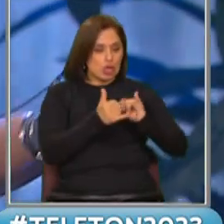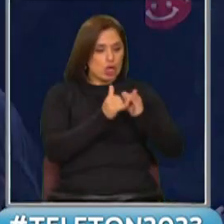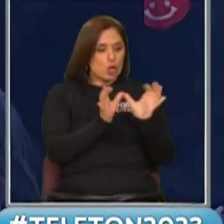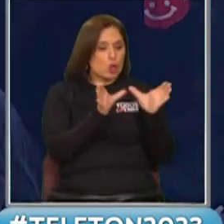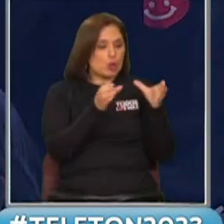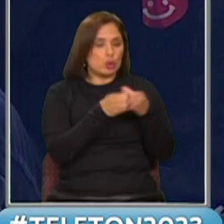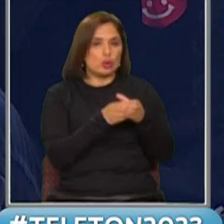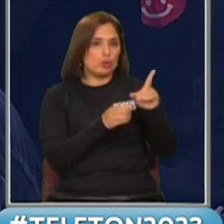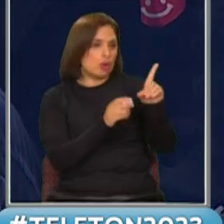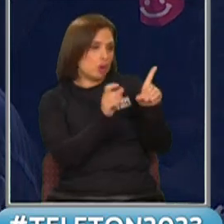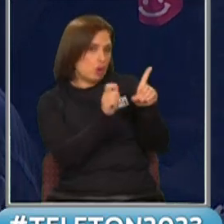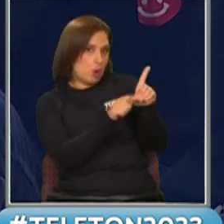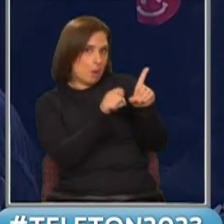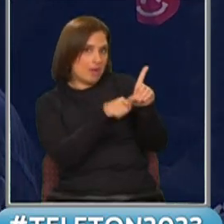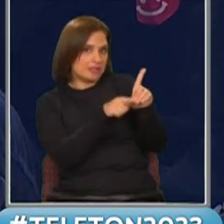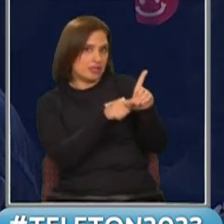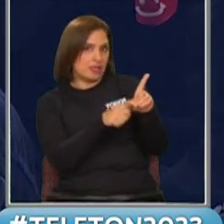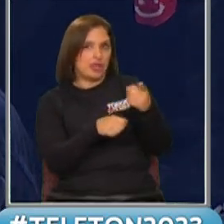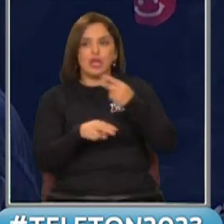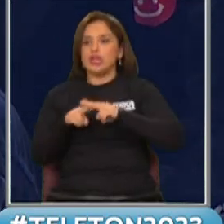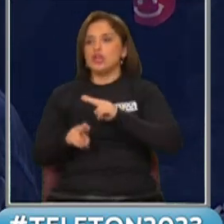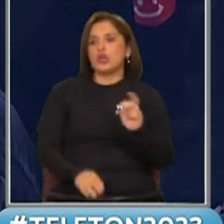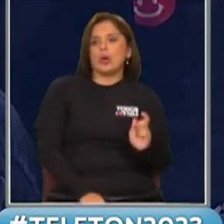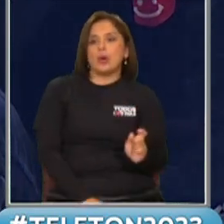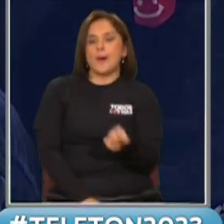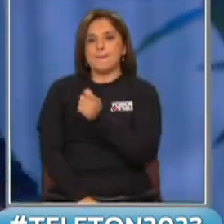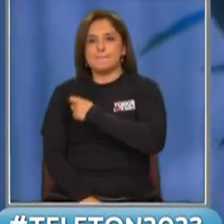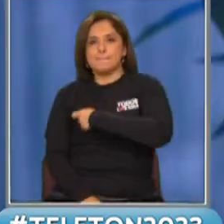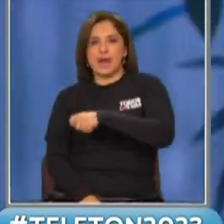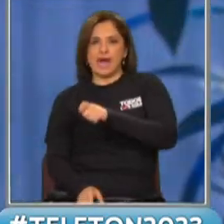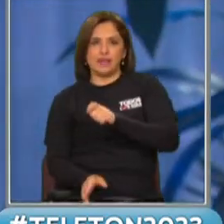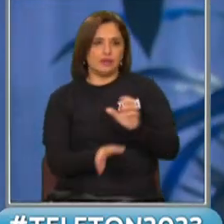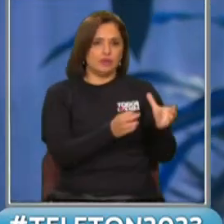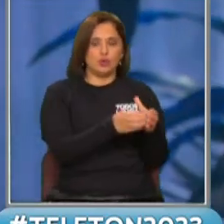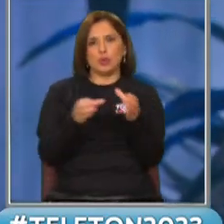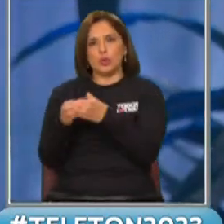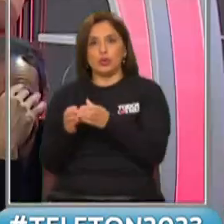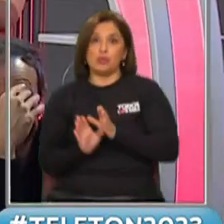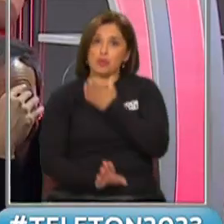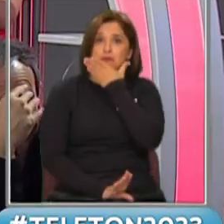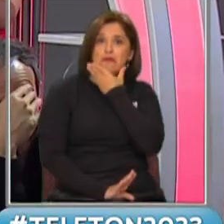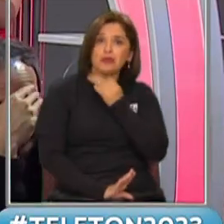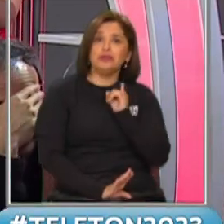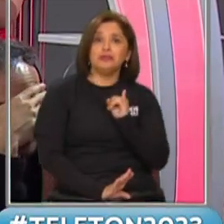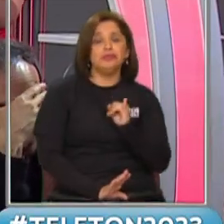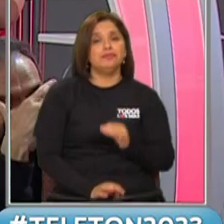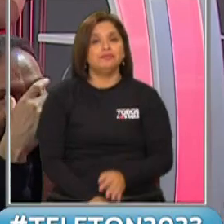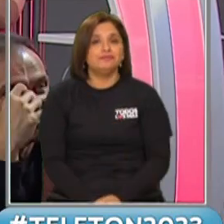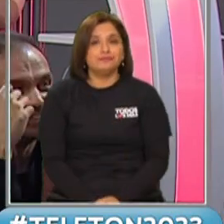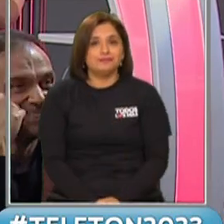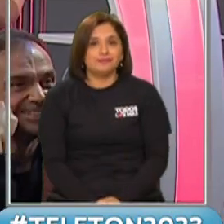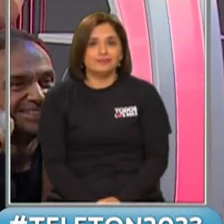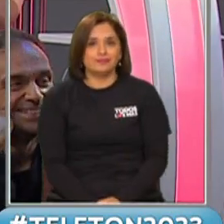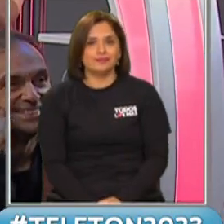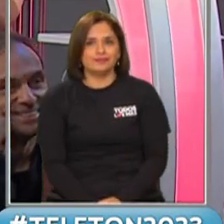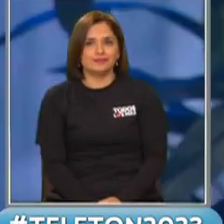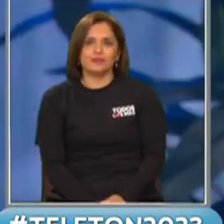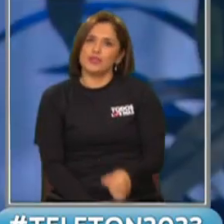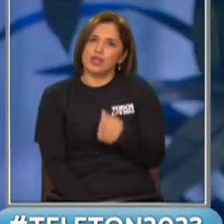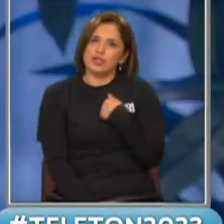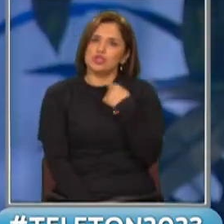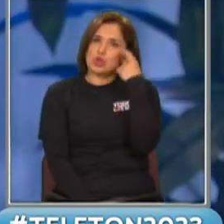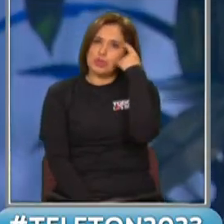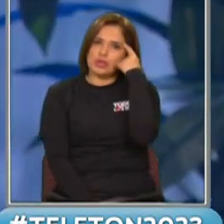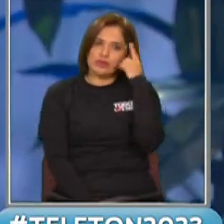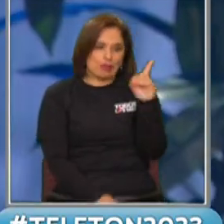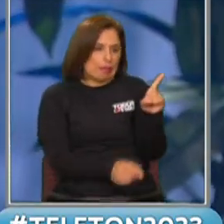padle cach son como los dos grupos que se arman ahora muy bonito yo encuentro y la